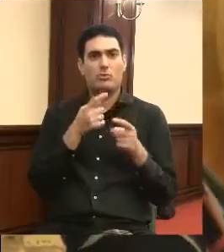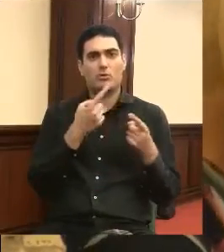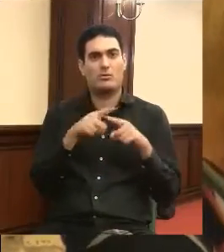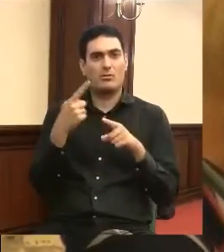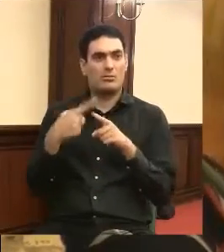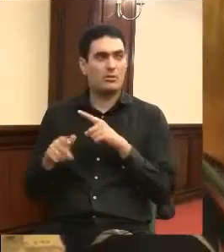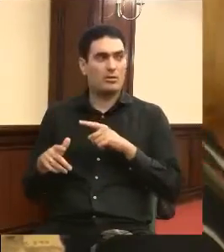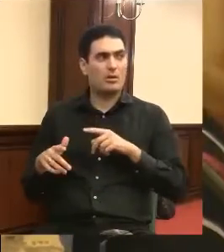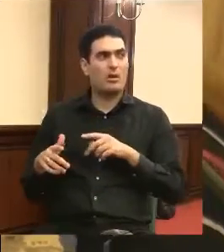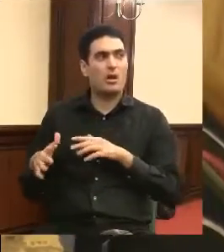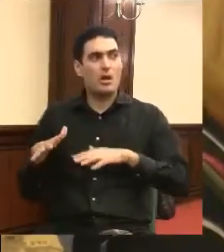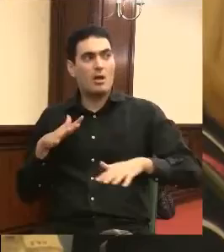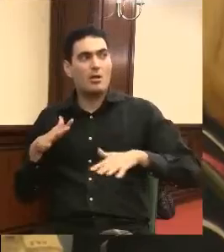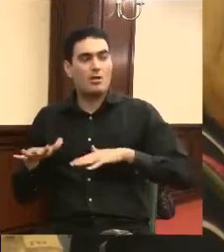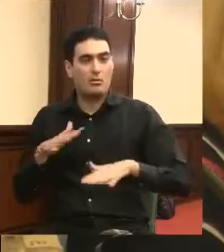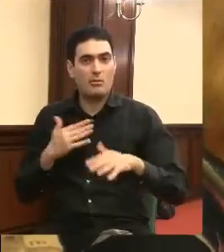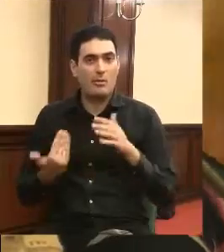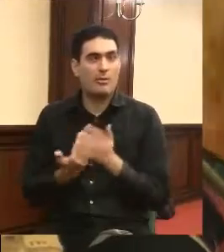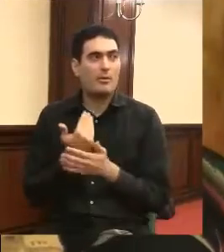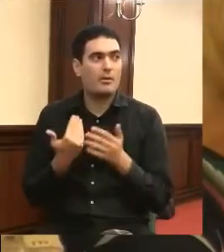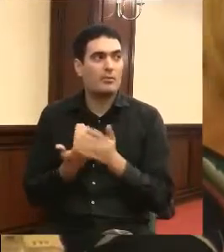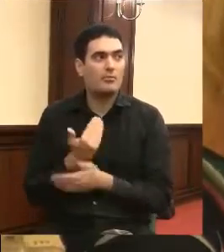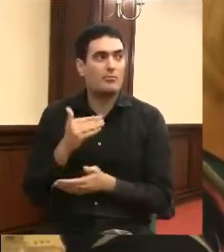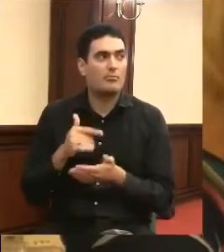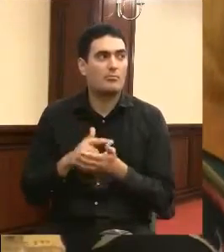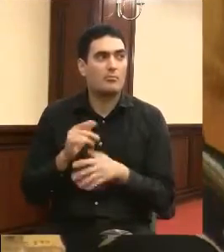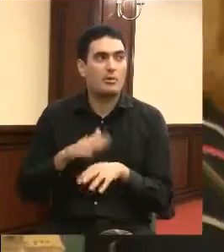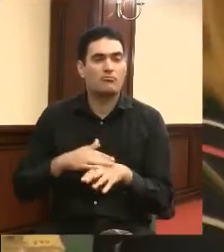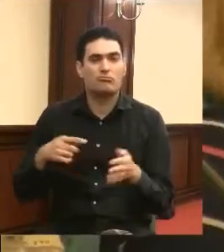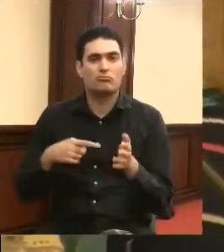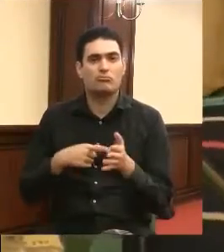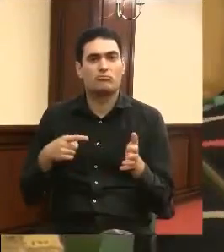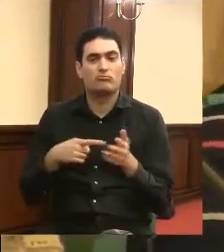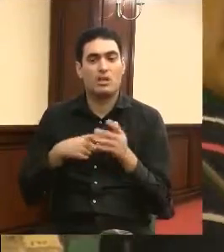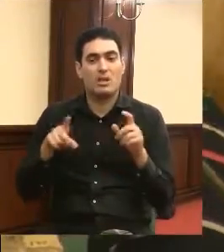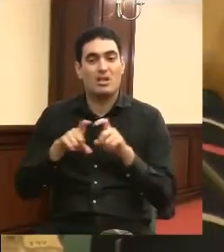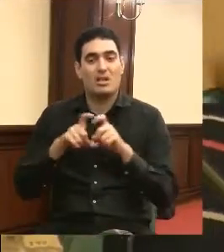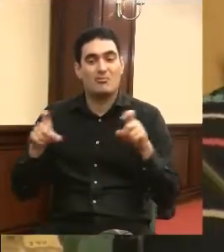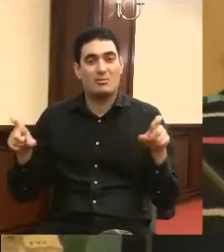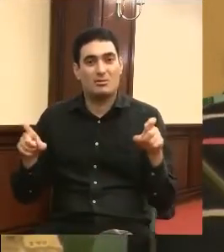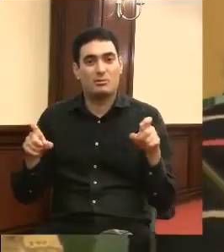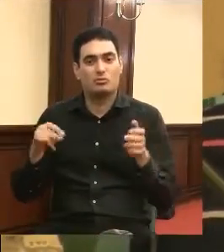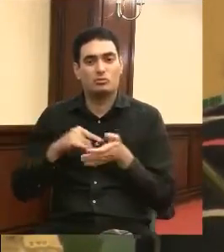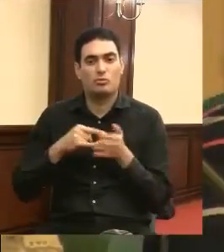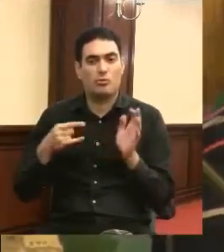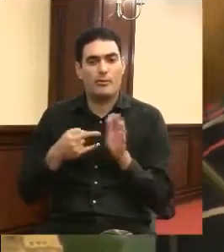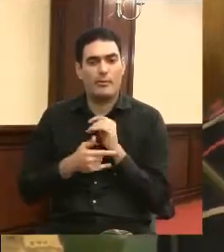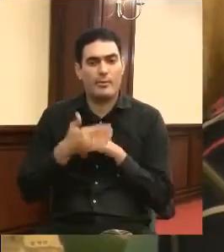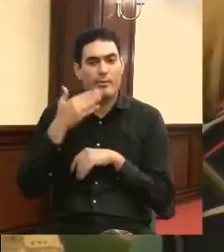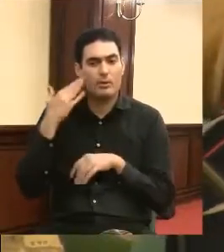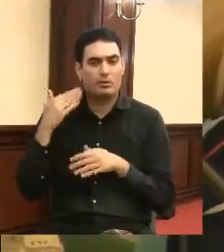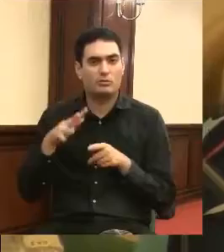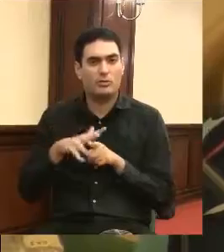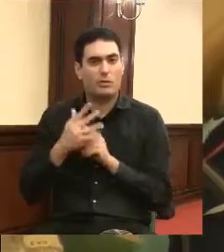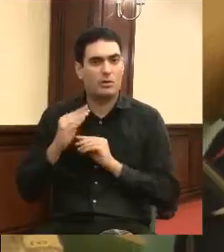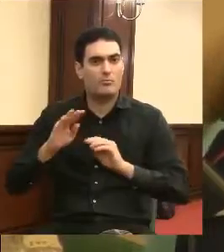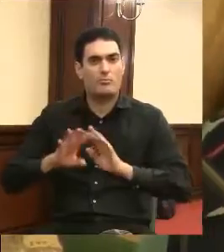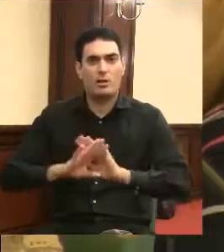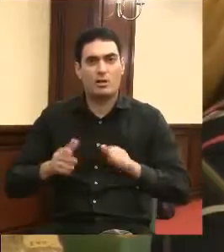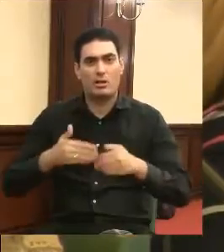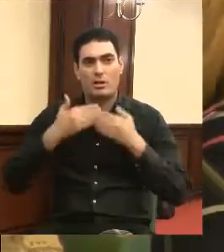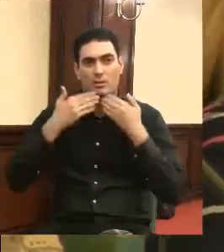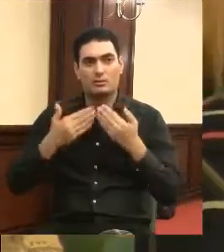Ganar Móstoles apoyaremos sus reivindicaciones, así como las distintas acciones que se pudieran dar en los sucesivos días para exigir